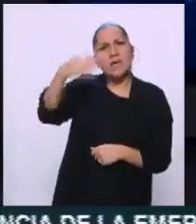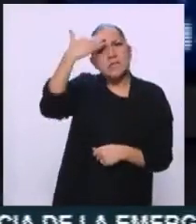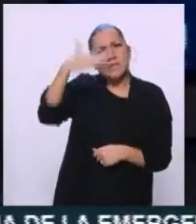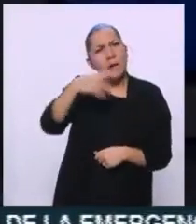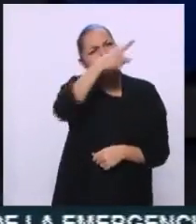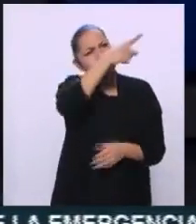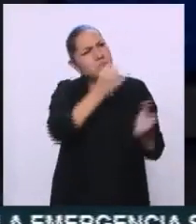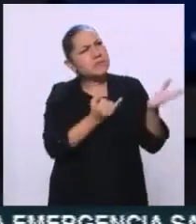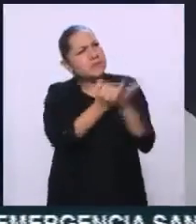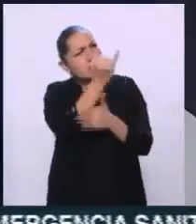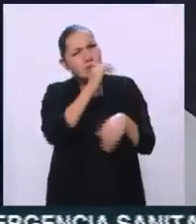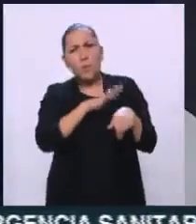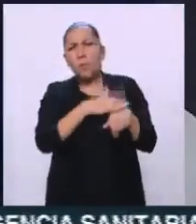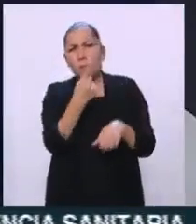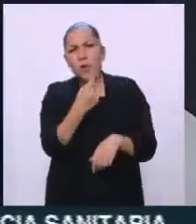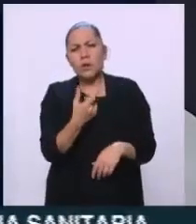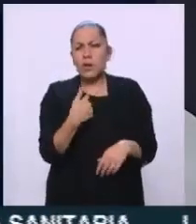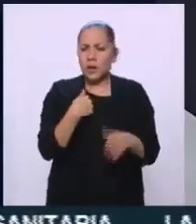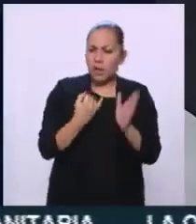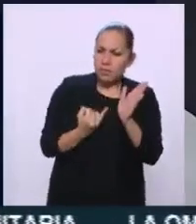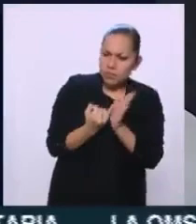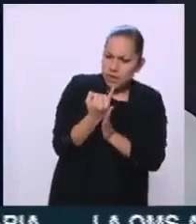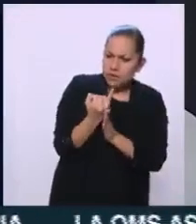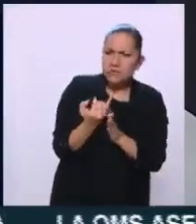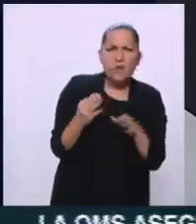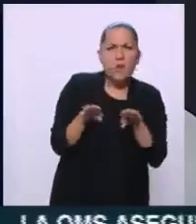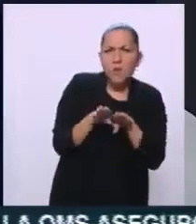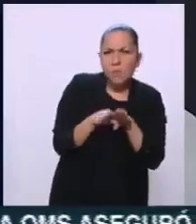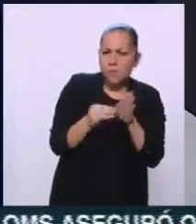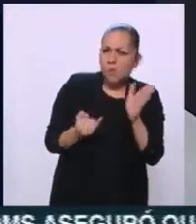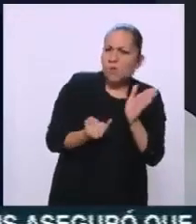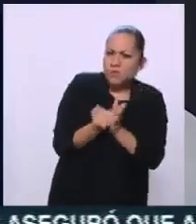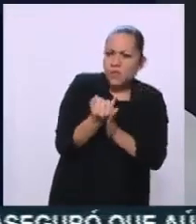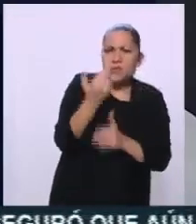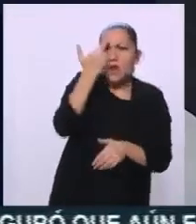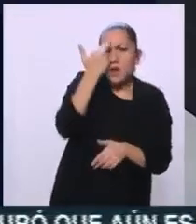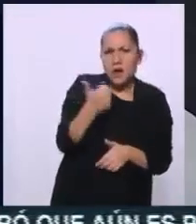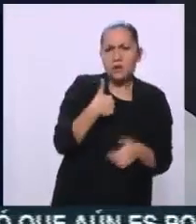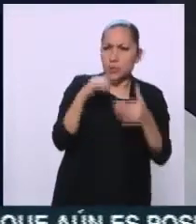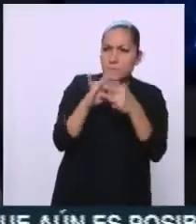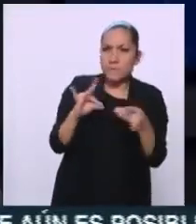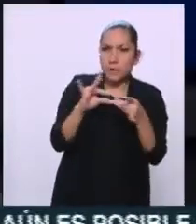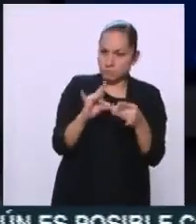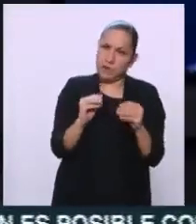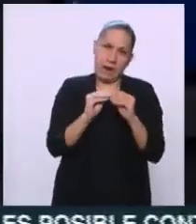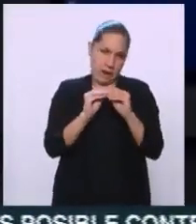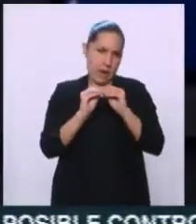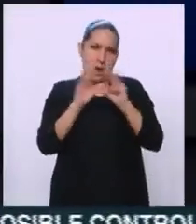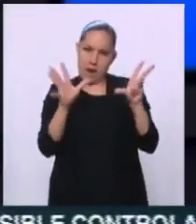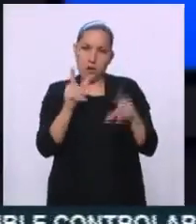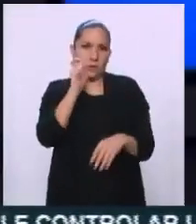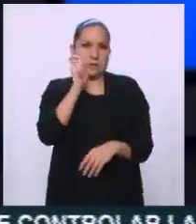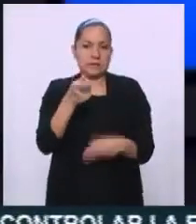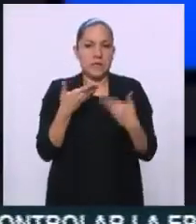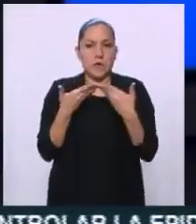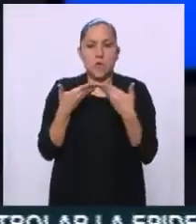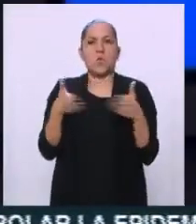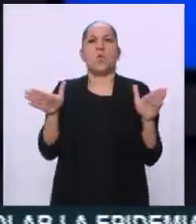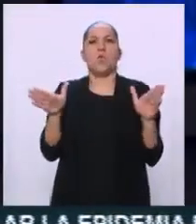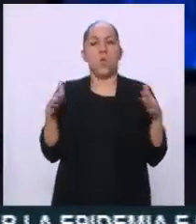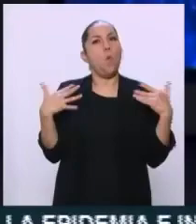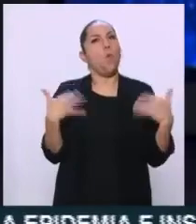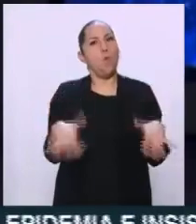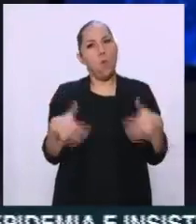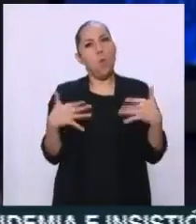tiene sus riesgos. Pero yo lo veo desde una perspectiva del desarrollo del país, de la cosa pública, de la